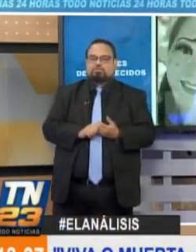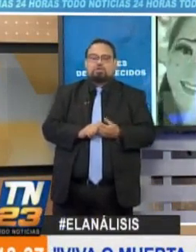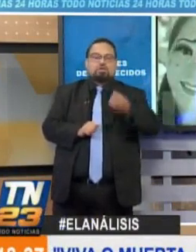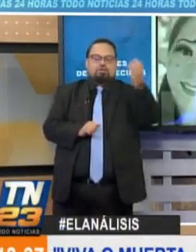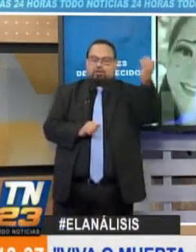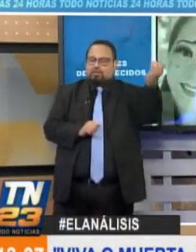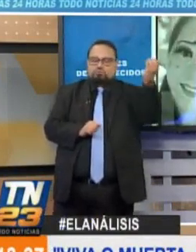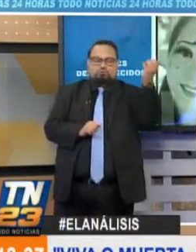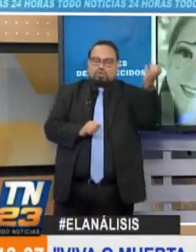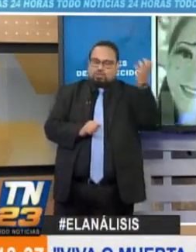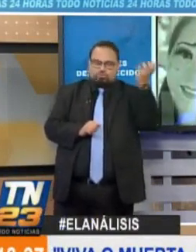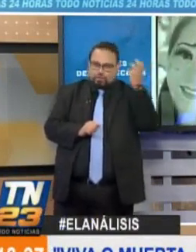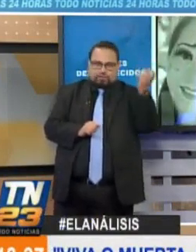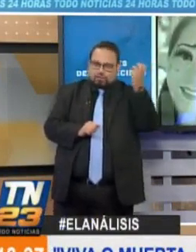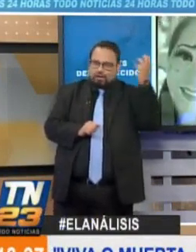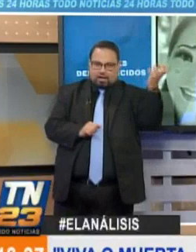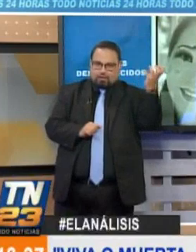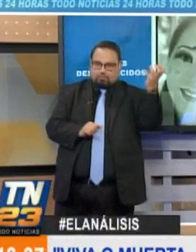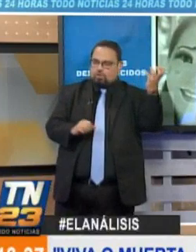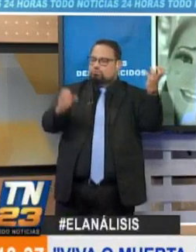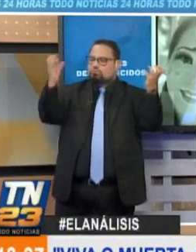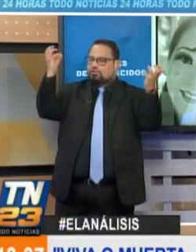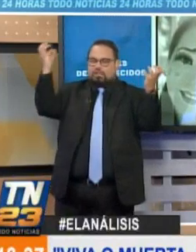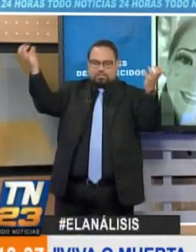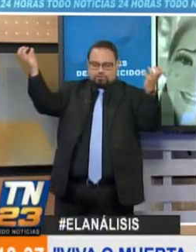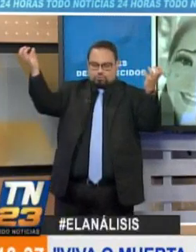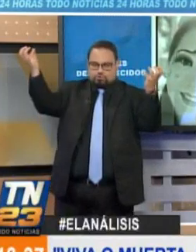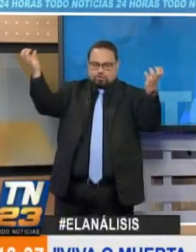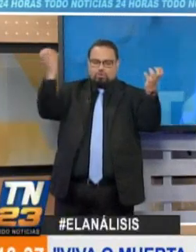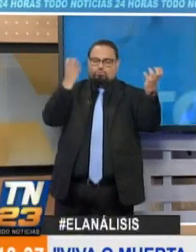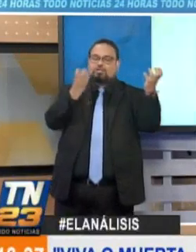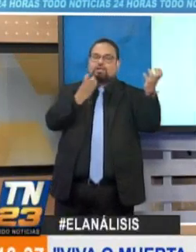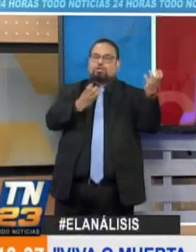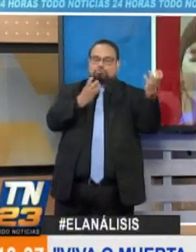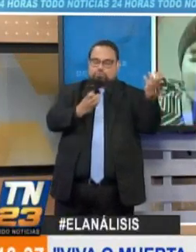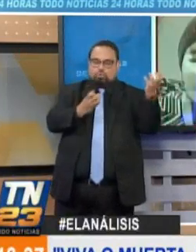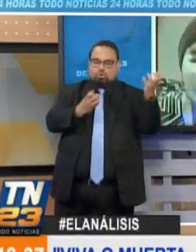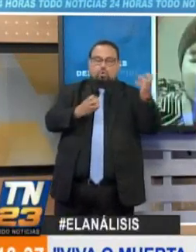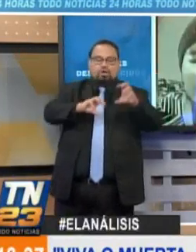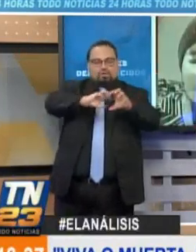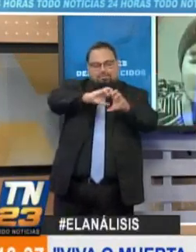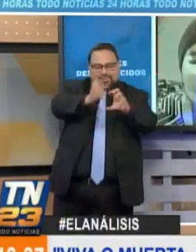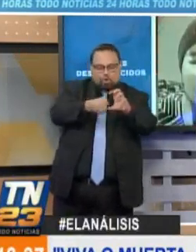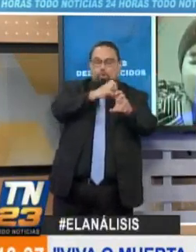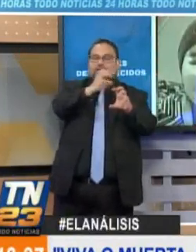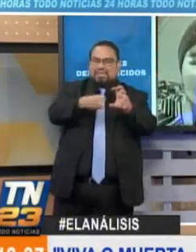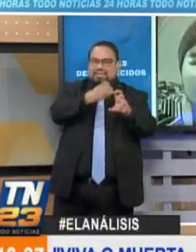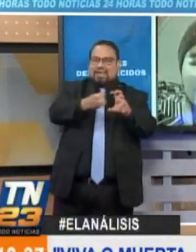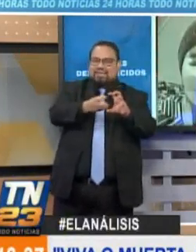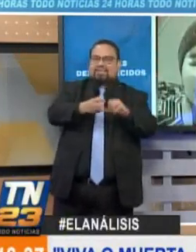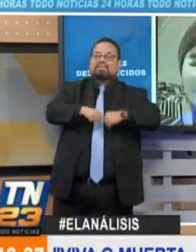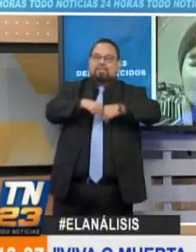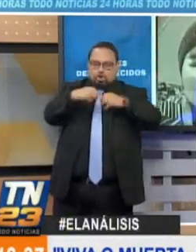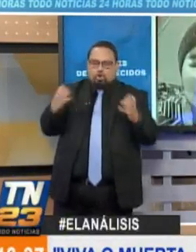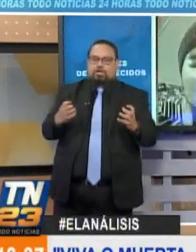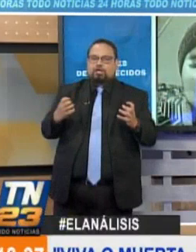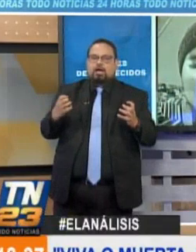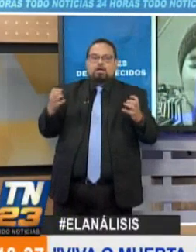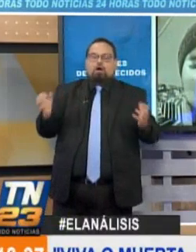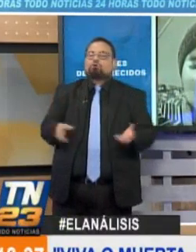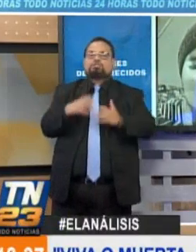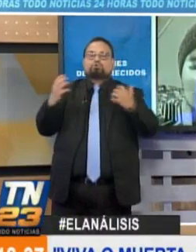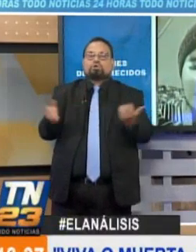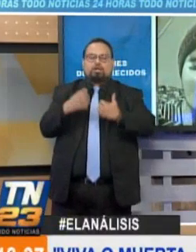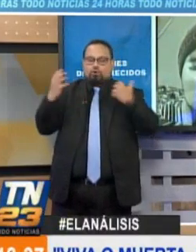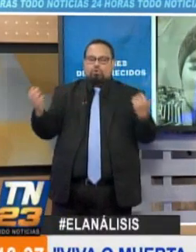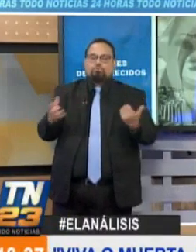de investigación, que va a resultar algún detalle macabro, algún detalle desconocido, algún detalle oscuro, que va a ser lo que encaje y le dé lógica